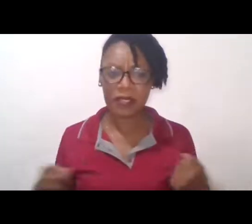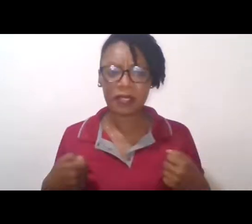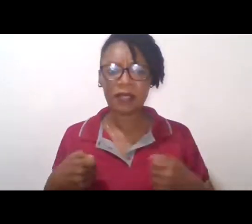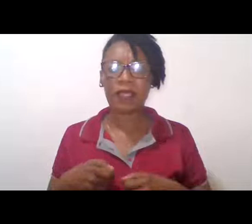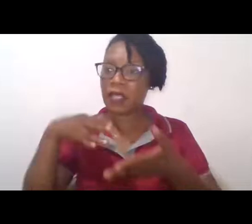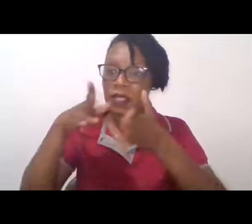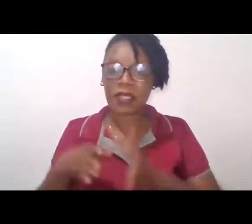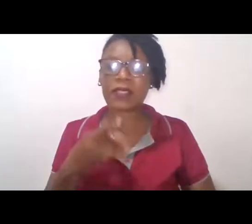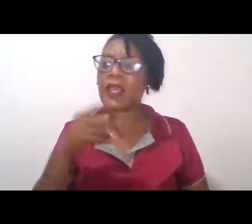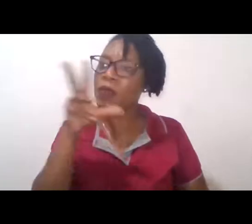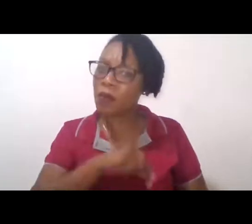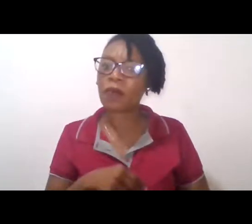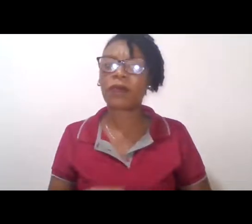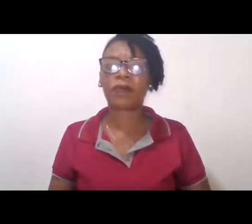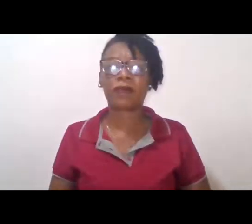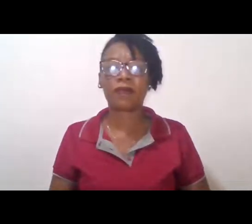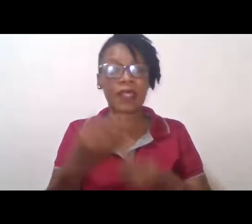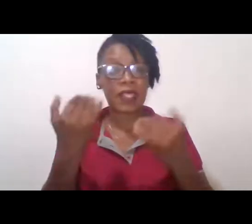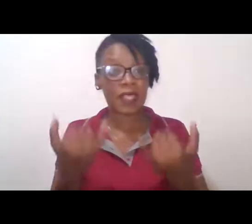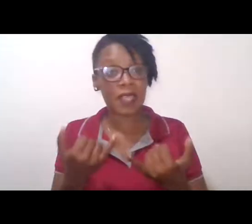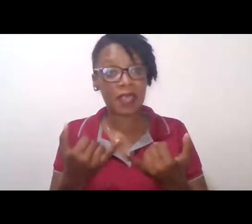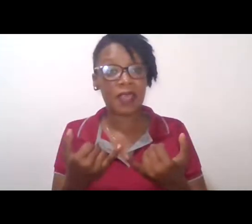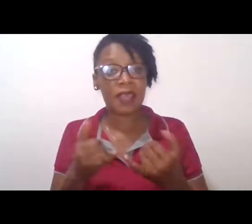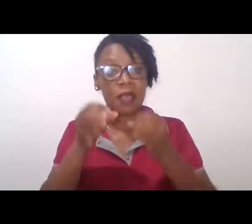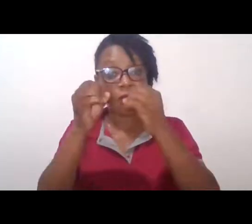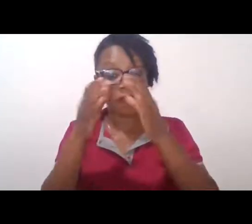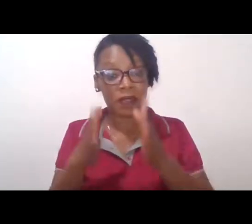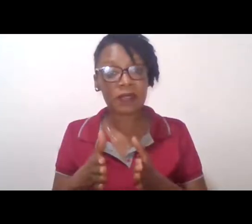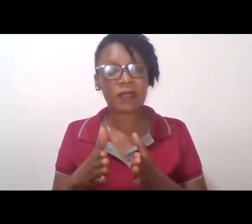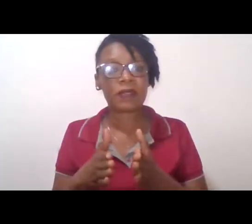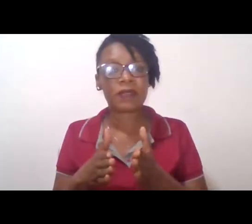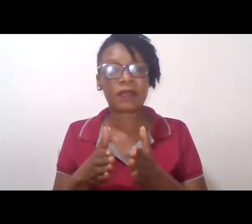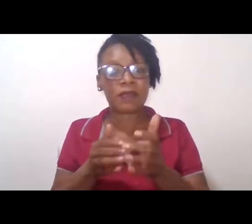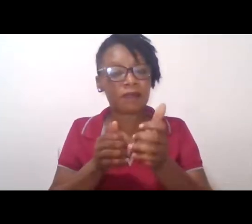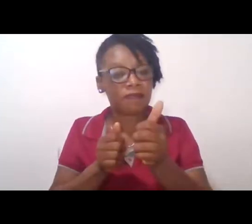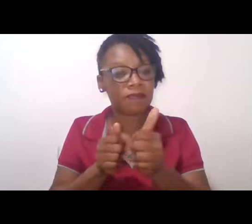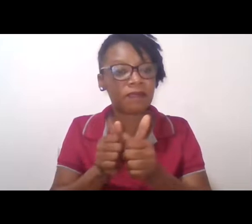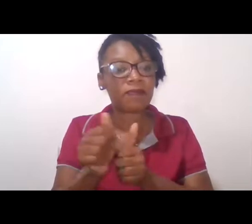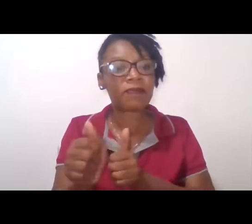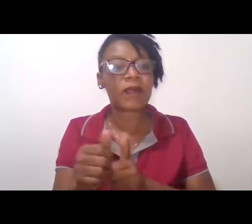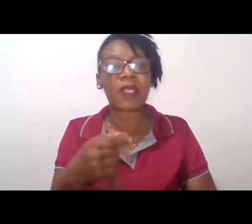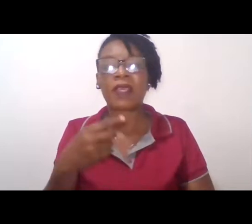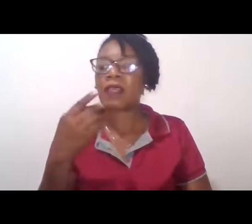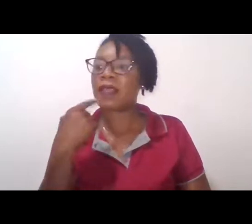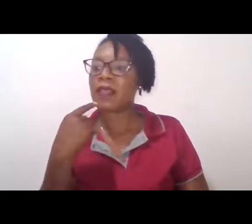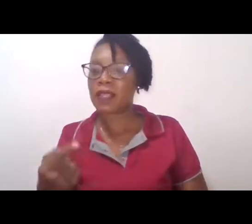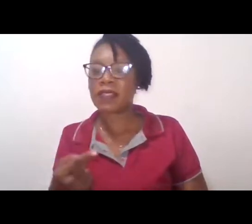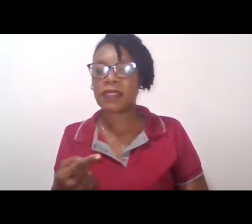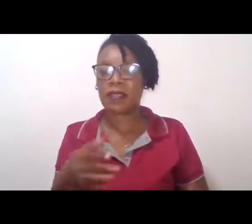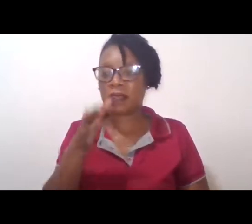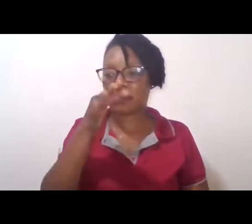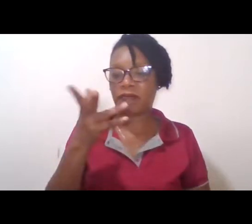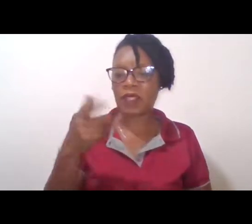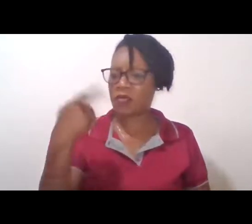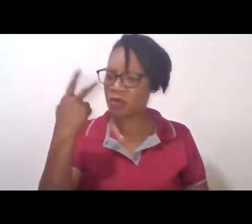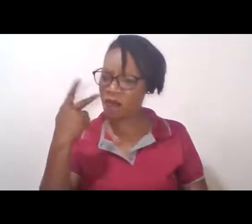no. Ya el docente pasó un poquito la raya y empezó a ridiculizarlo, pues no ve que hace calor.